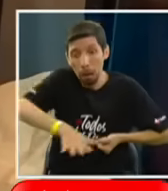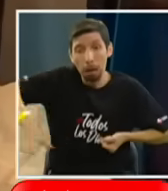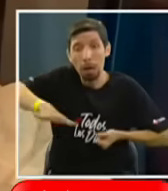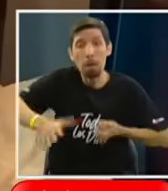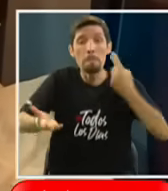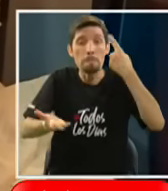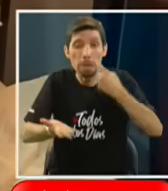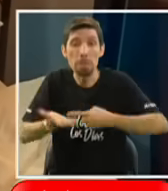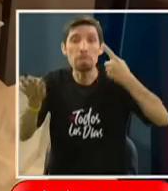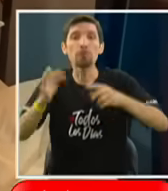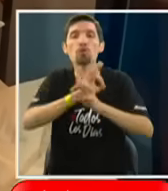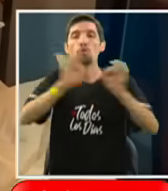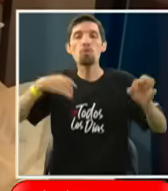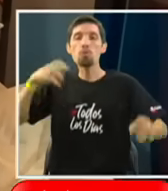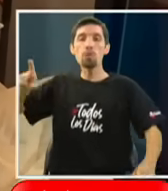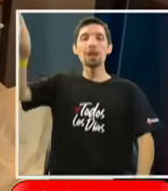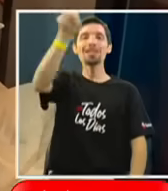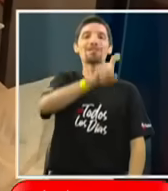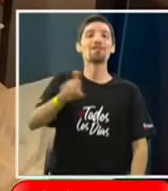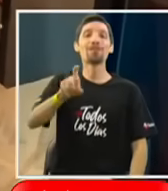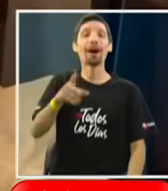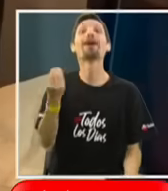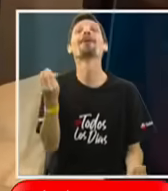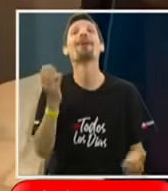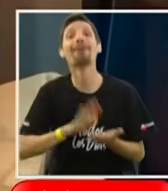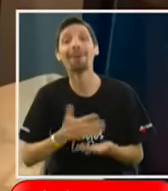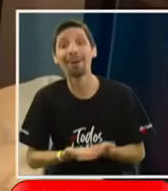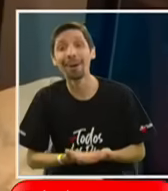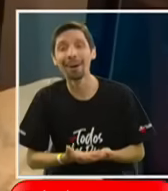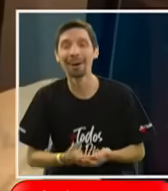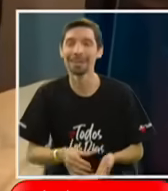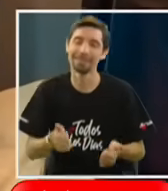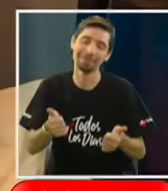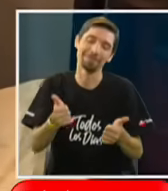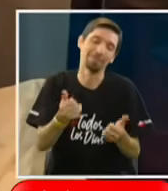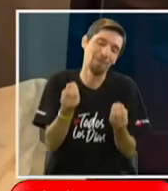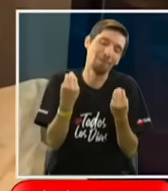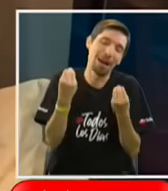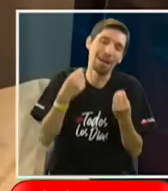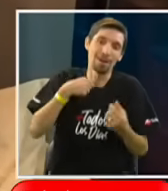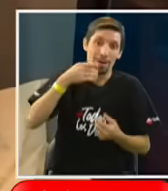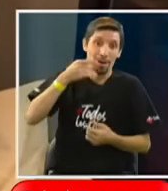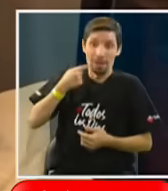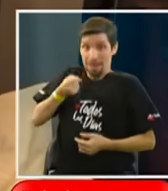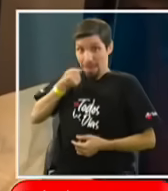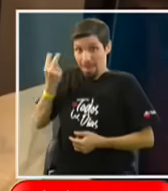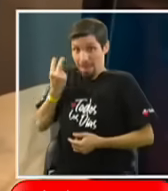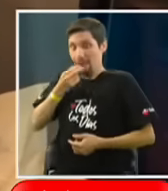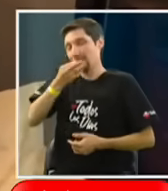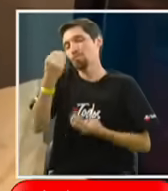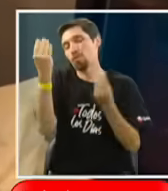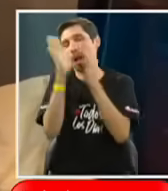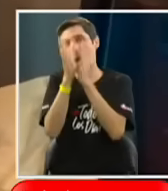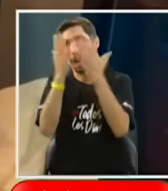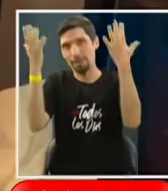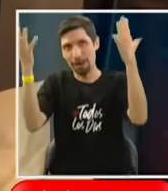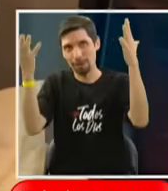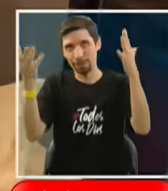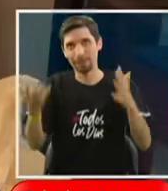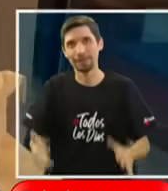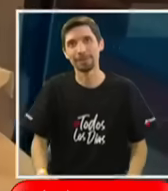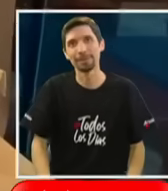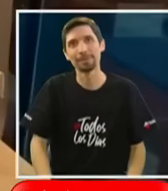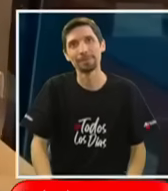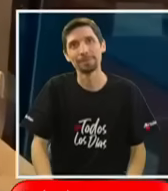pero nunca en Lisoform. ¿Qué les pareció? Muy bueno, excelente, buenísima. Extraordinario. Buena. Un aplauso. Muy bien. Oye,